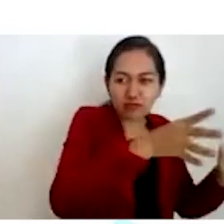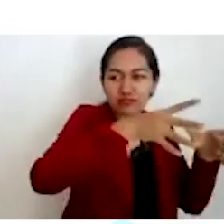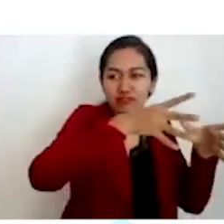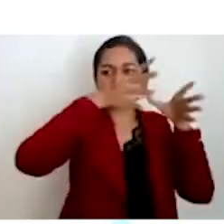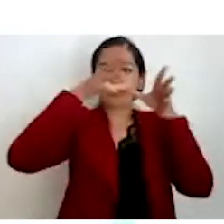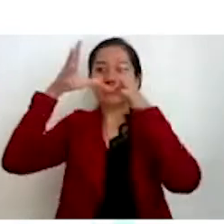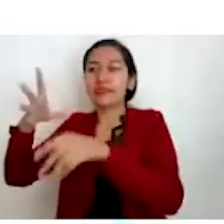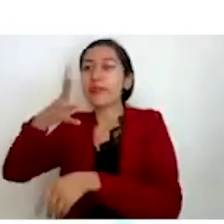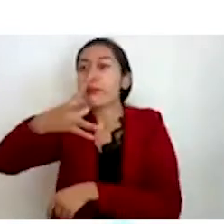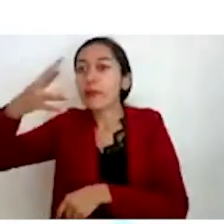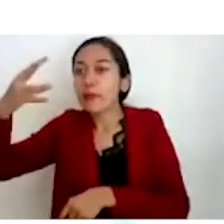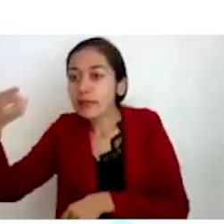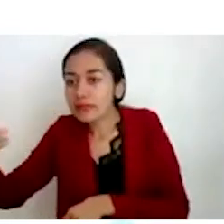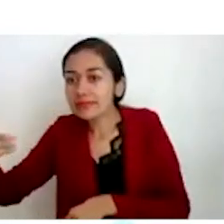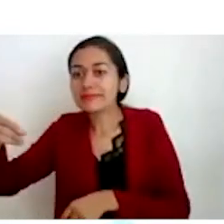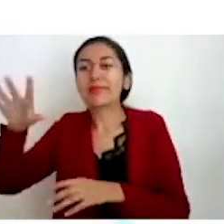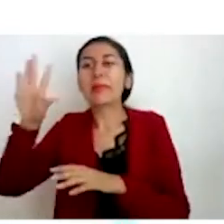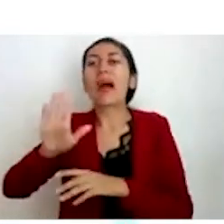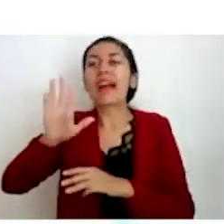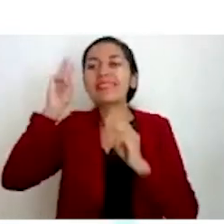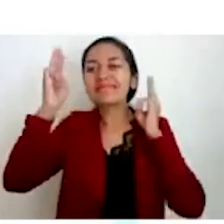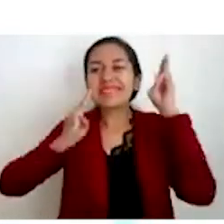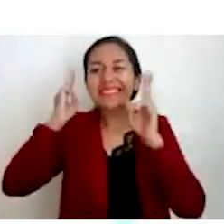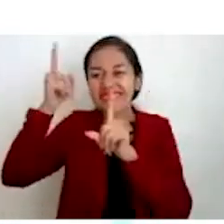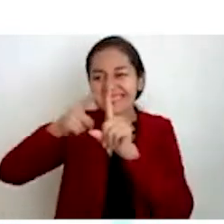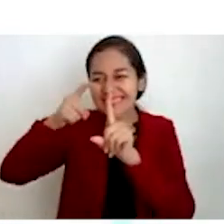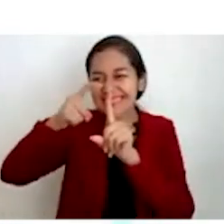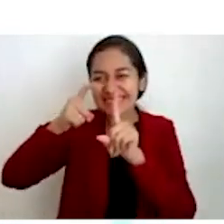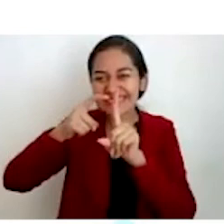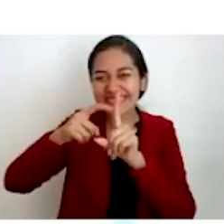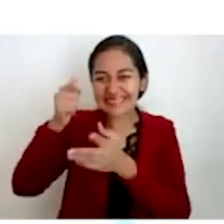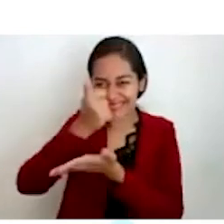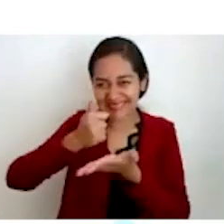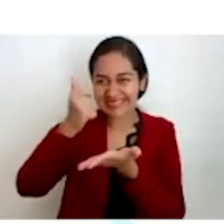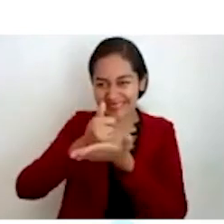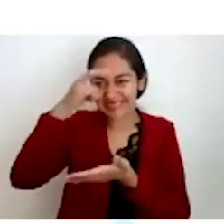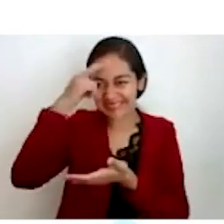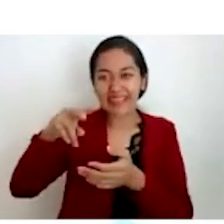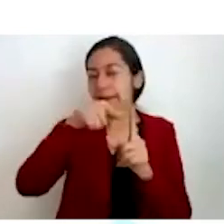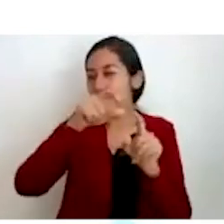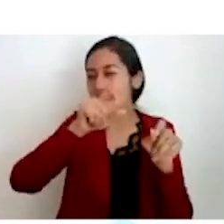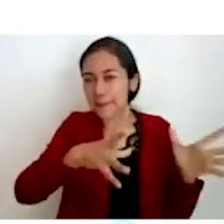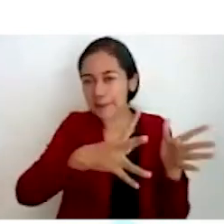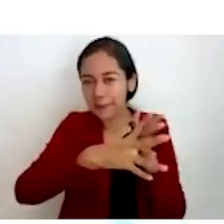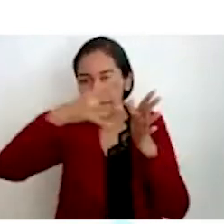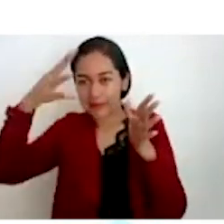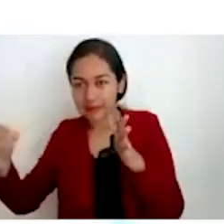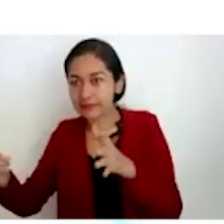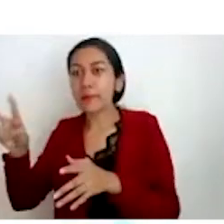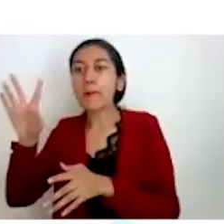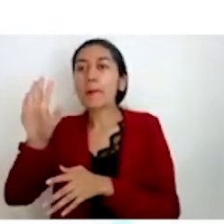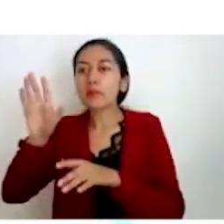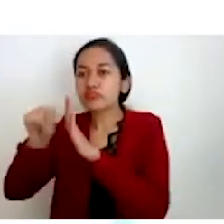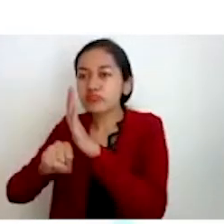hoy por hoy al Museo de la Caricatura, sede de la Sociedad Mexicana de Caricaturistas. Al interior